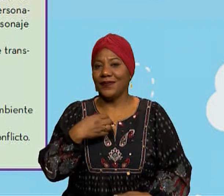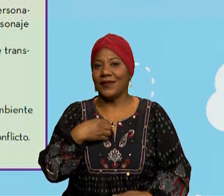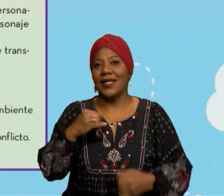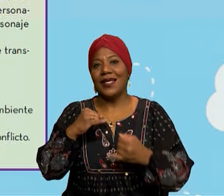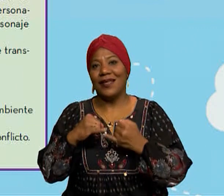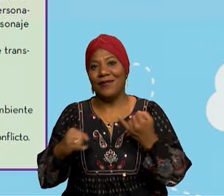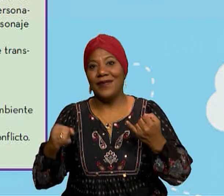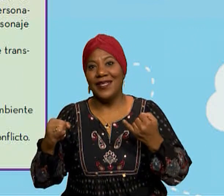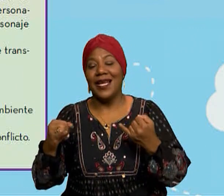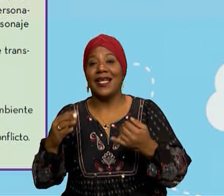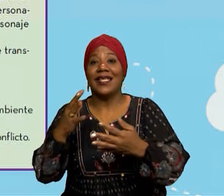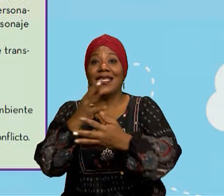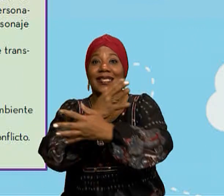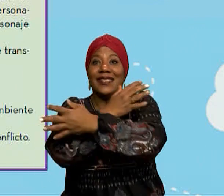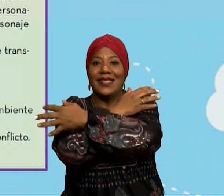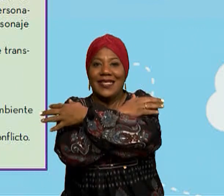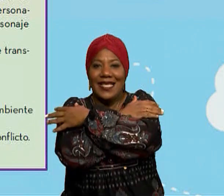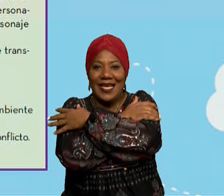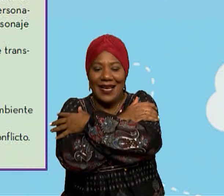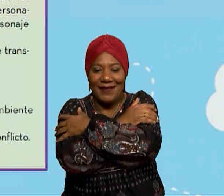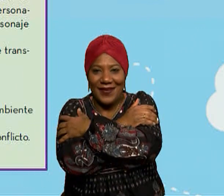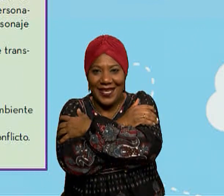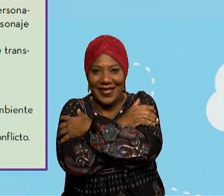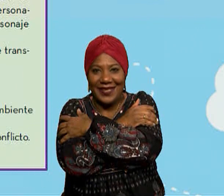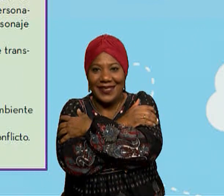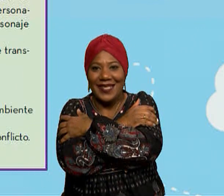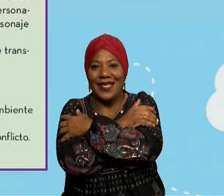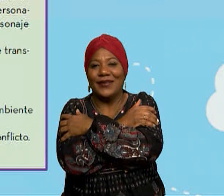desenlace es donde se narra la manera en la que